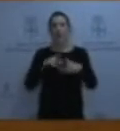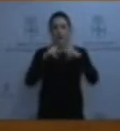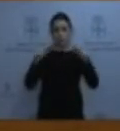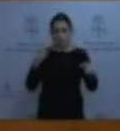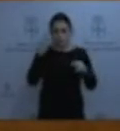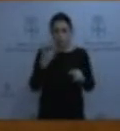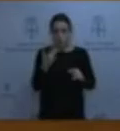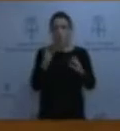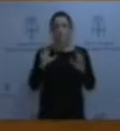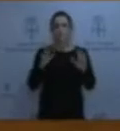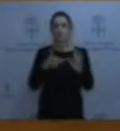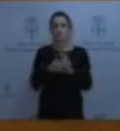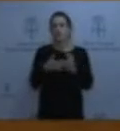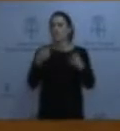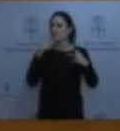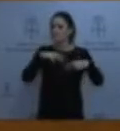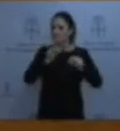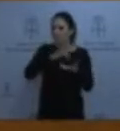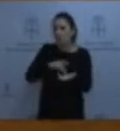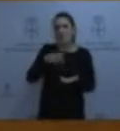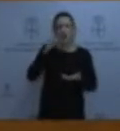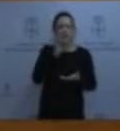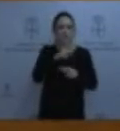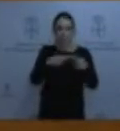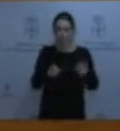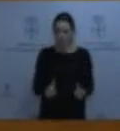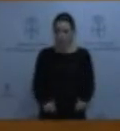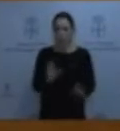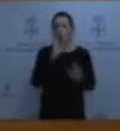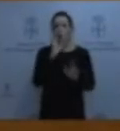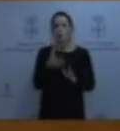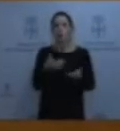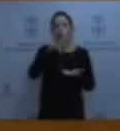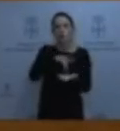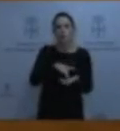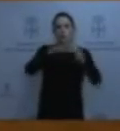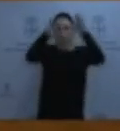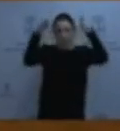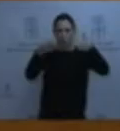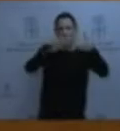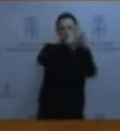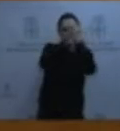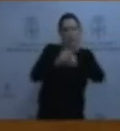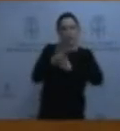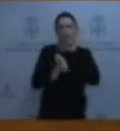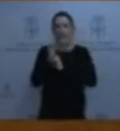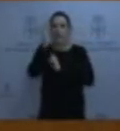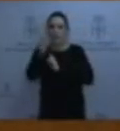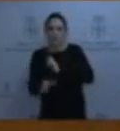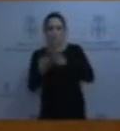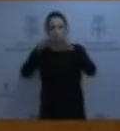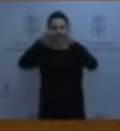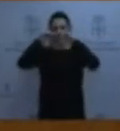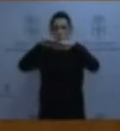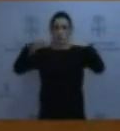acabó en la Edad Media. De la misma manera que las bóvedas de cañón se transformaron en aristas y posteriormente los muros portantes en estructuras de